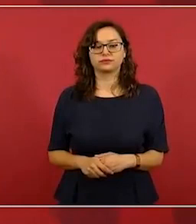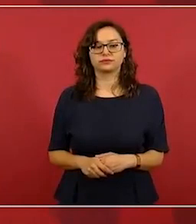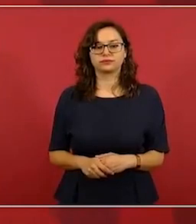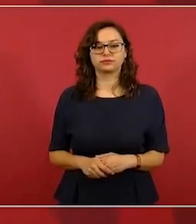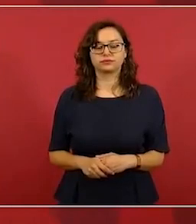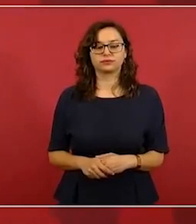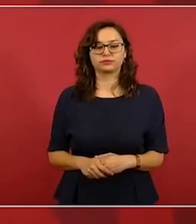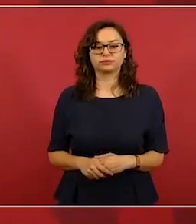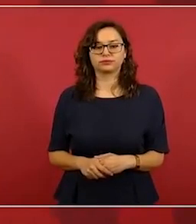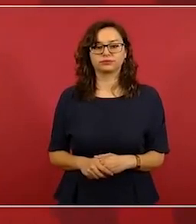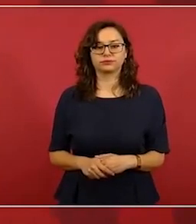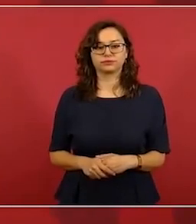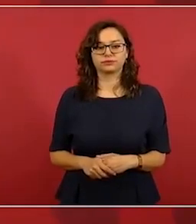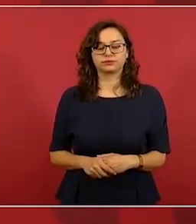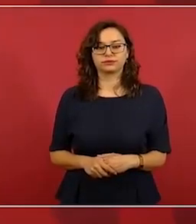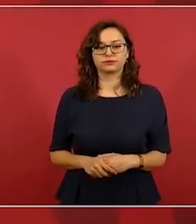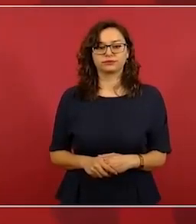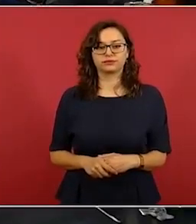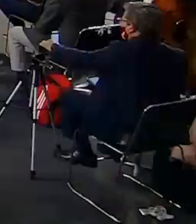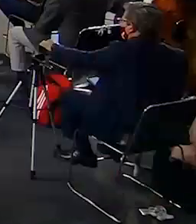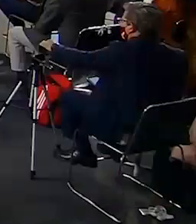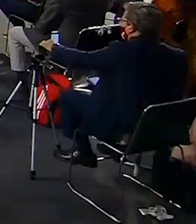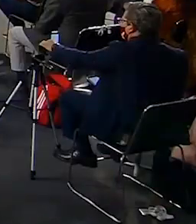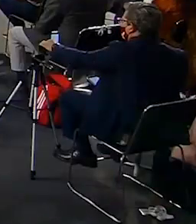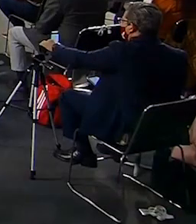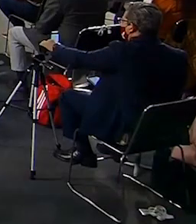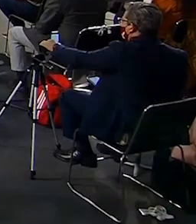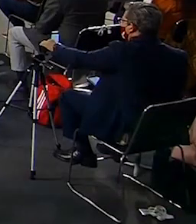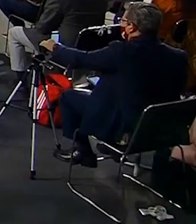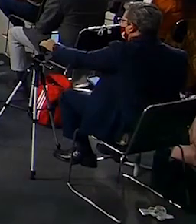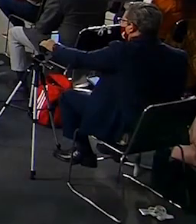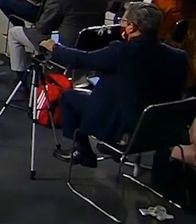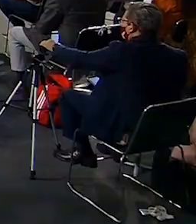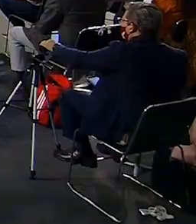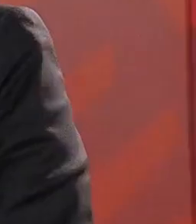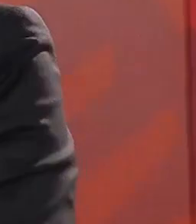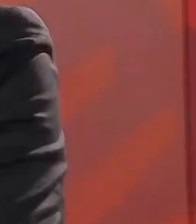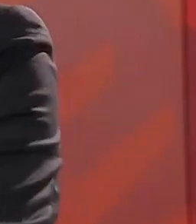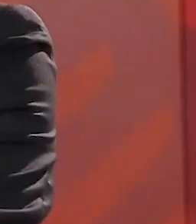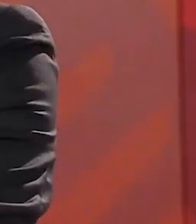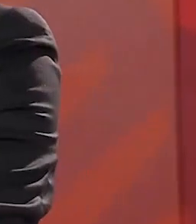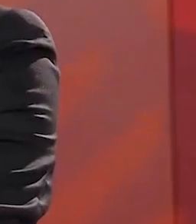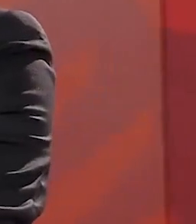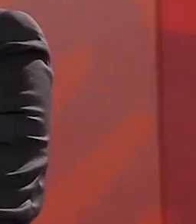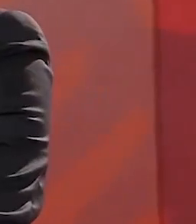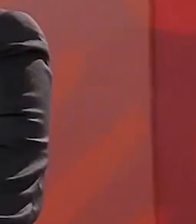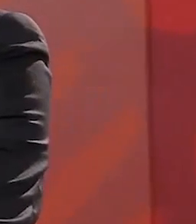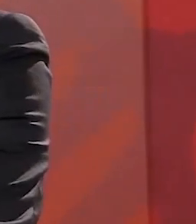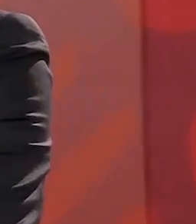Y pues es natural que esto suceda.